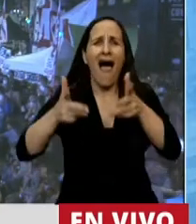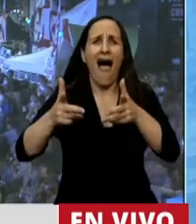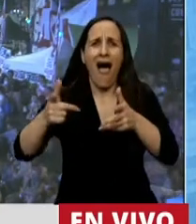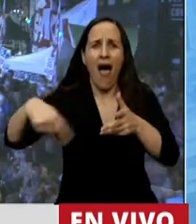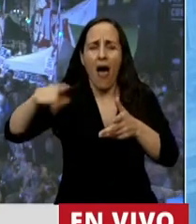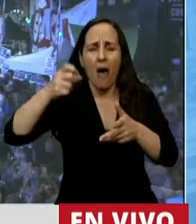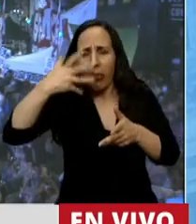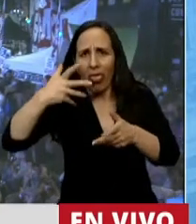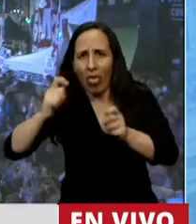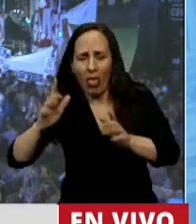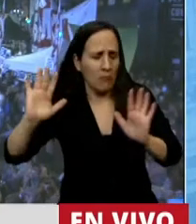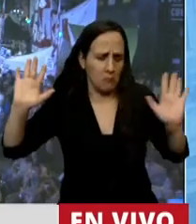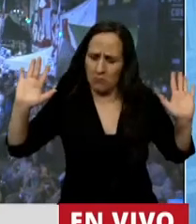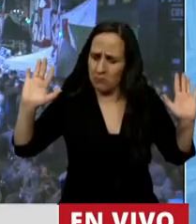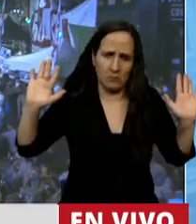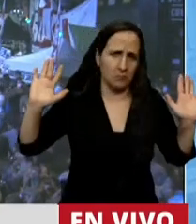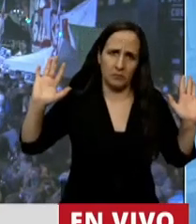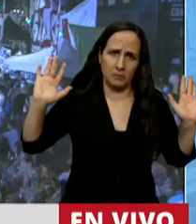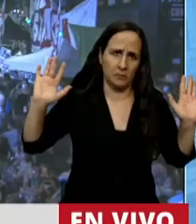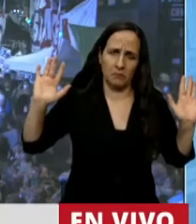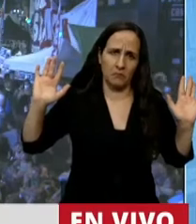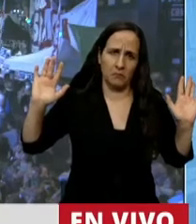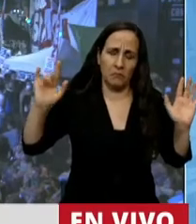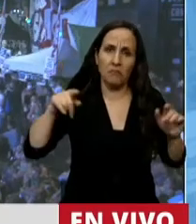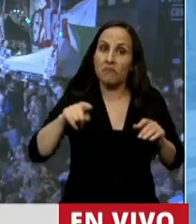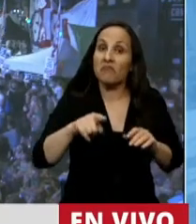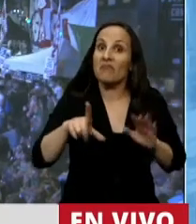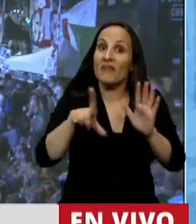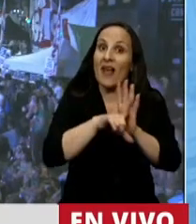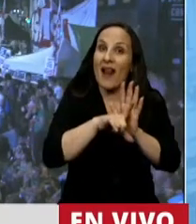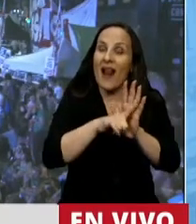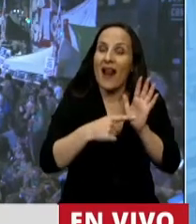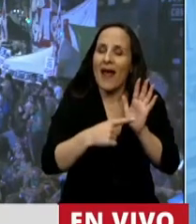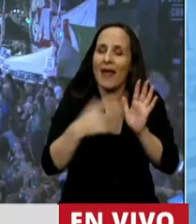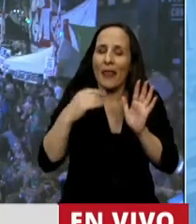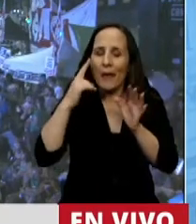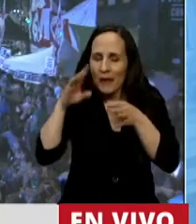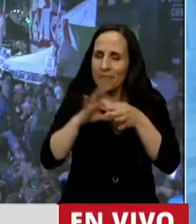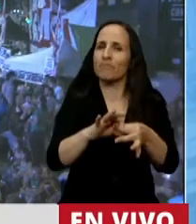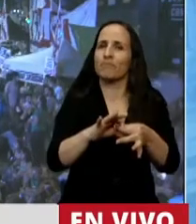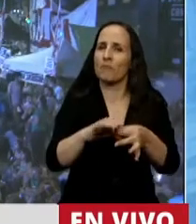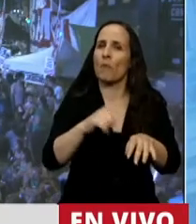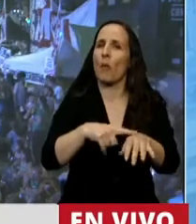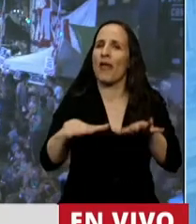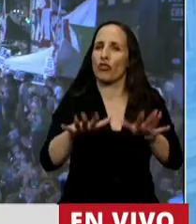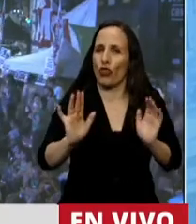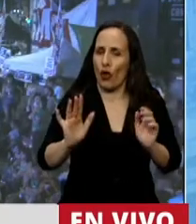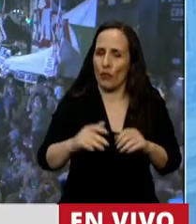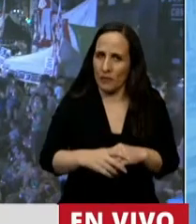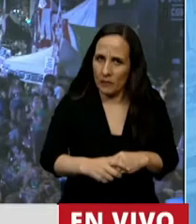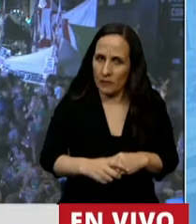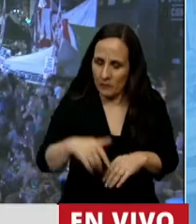Y los invito a que viajemos en tiempo y espacio, porque las leyes hay que analizarlas en el momento que nos toca vivir. Hoy un joven